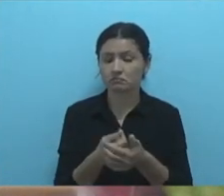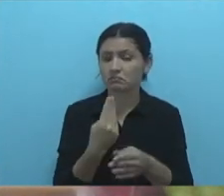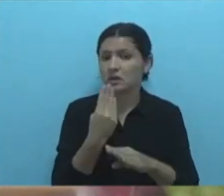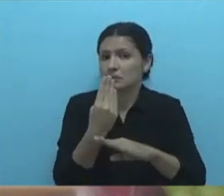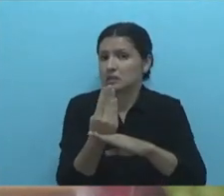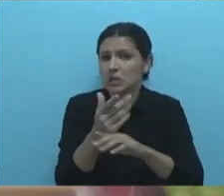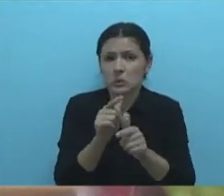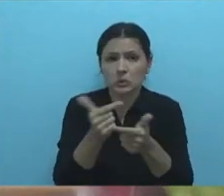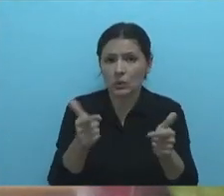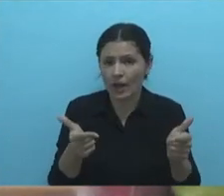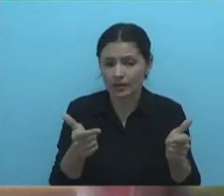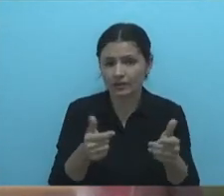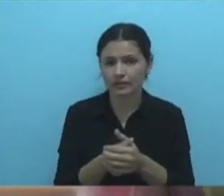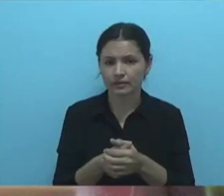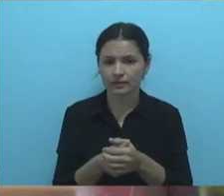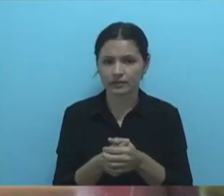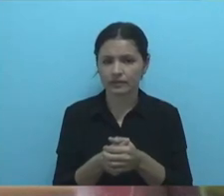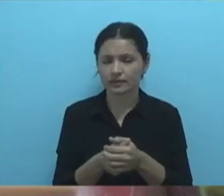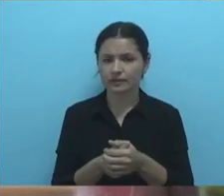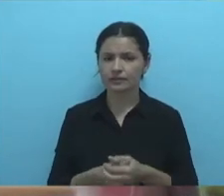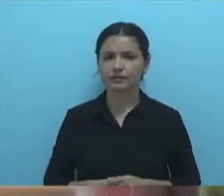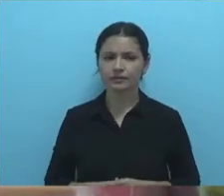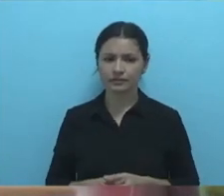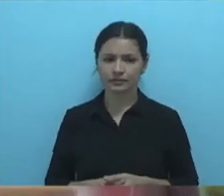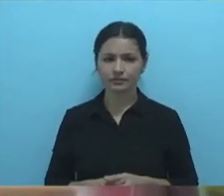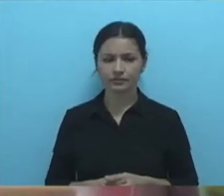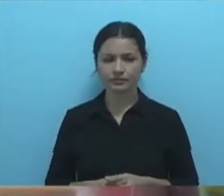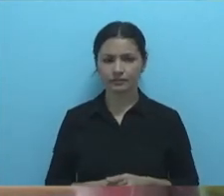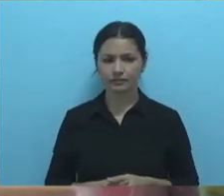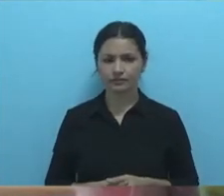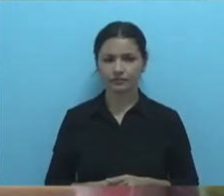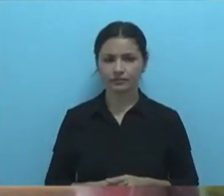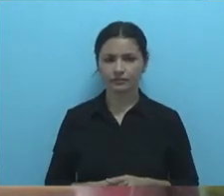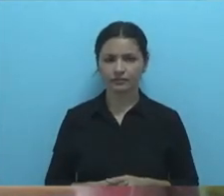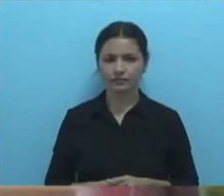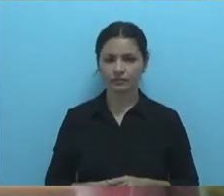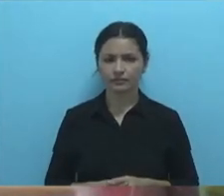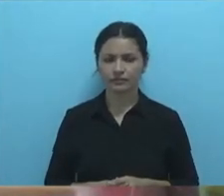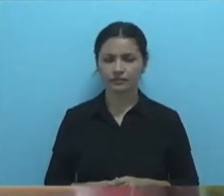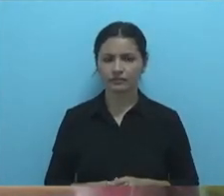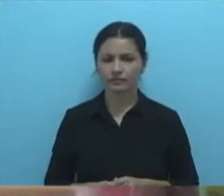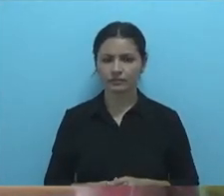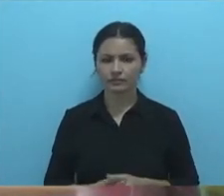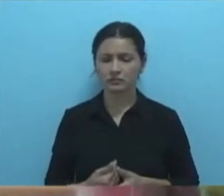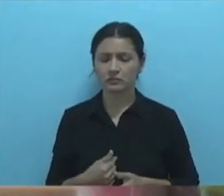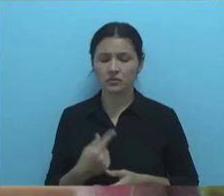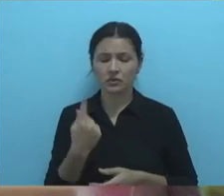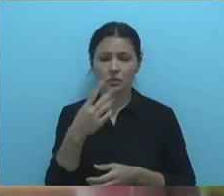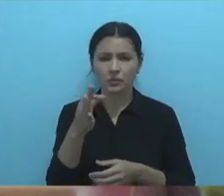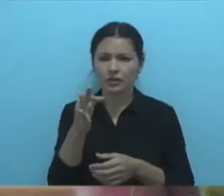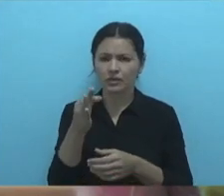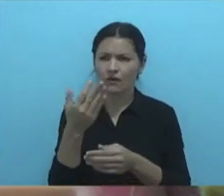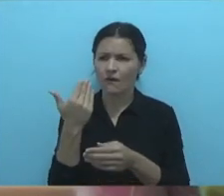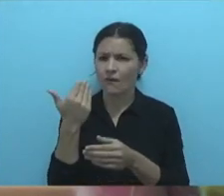parlamentaria y no no conozco en la provincia de Santa Fe ese partido la única el único agravio que se